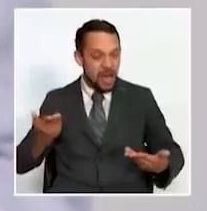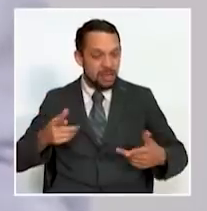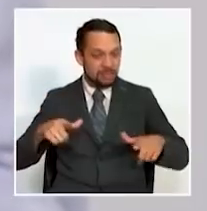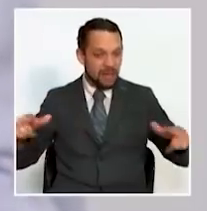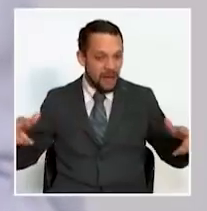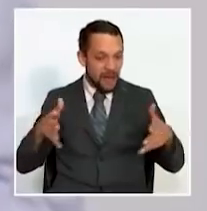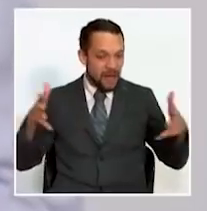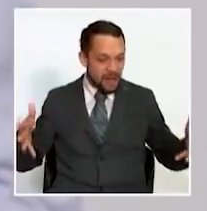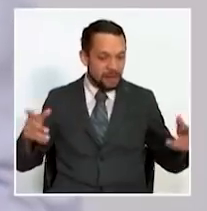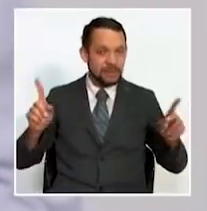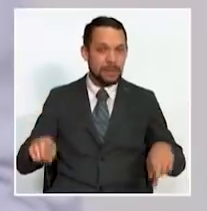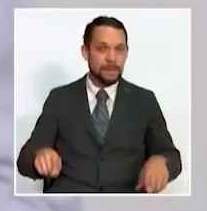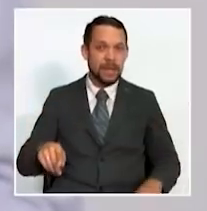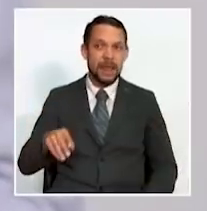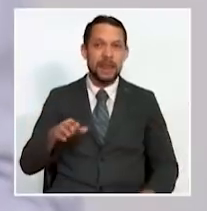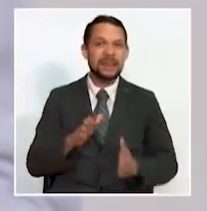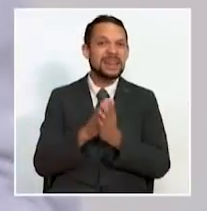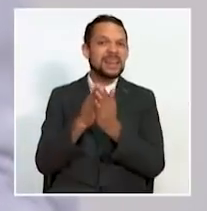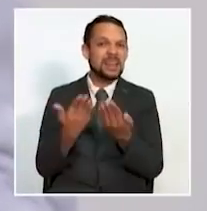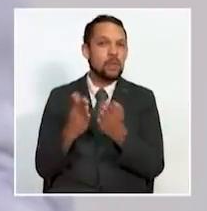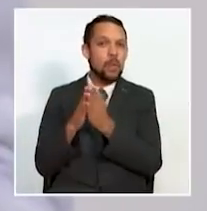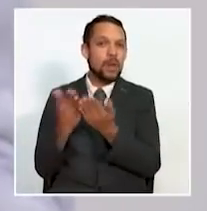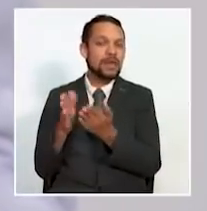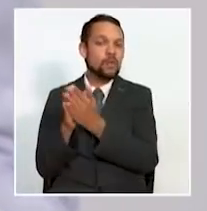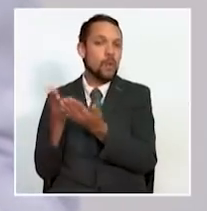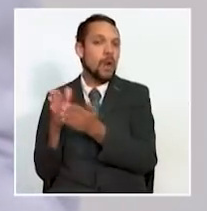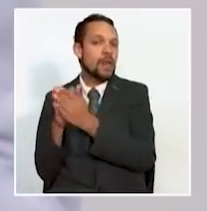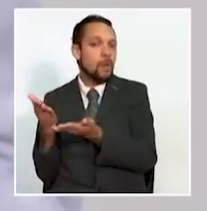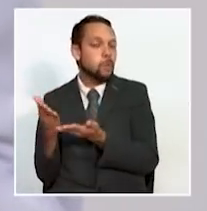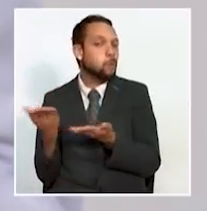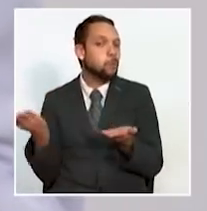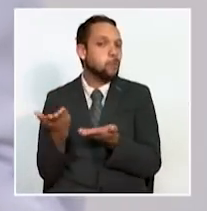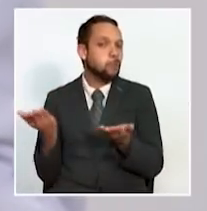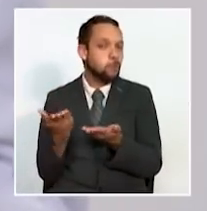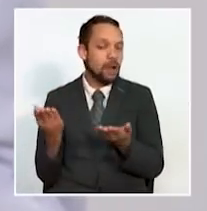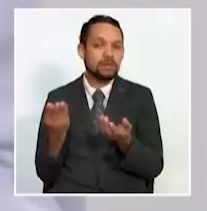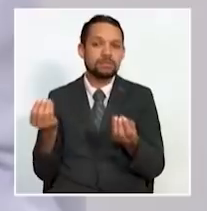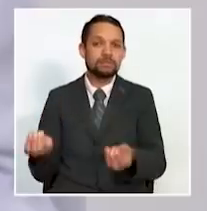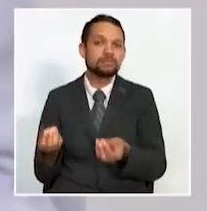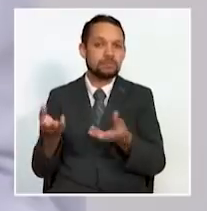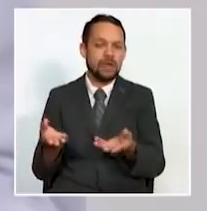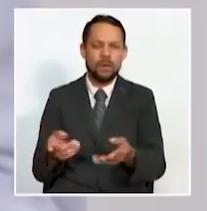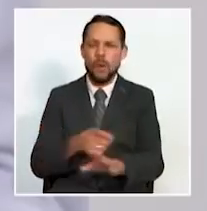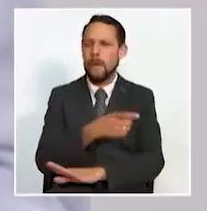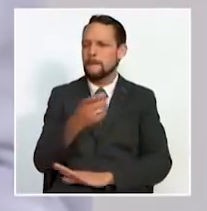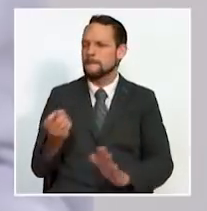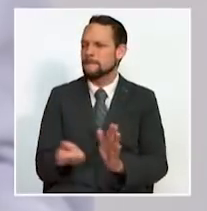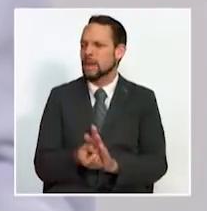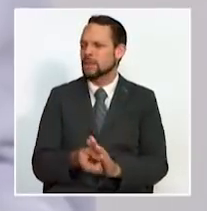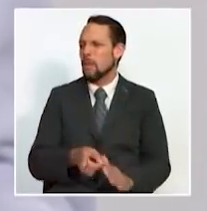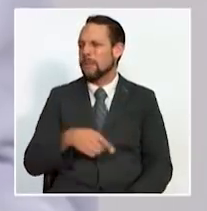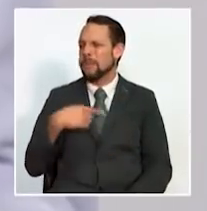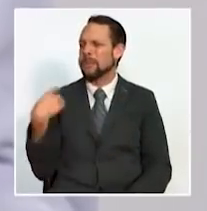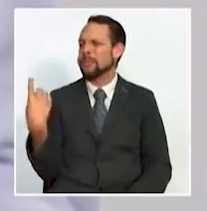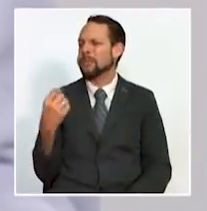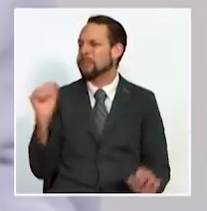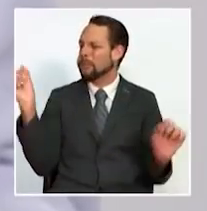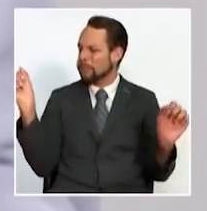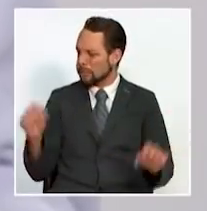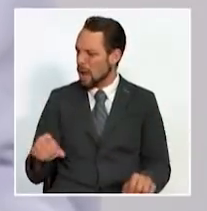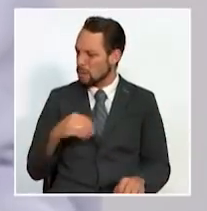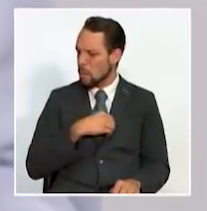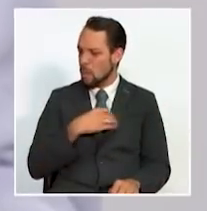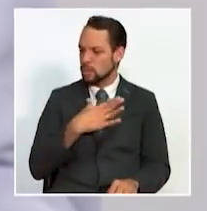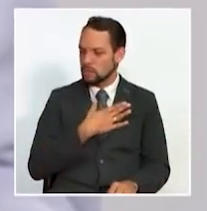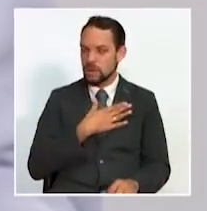la librería, en las librerías, está en todas partes del país. Entonces aquí